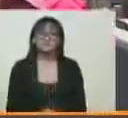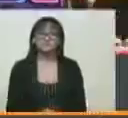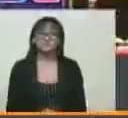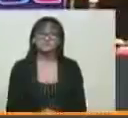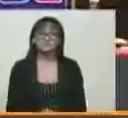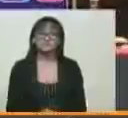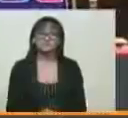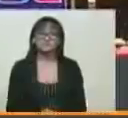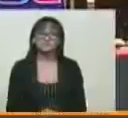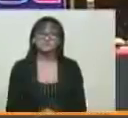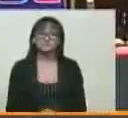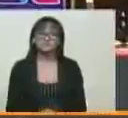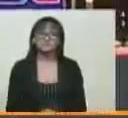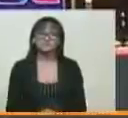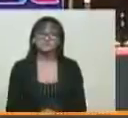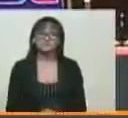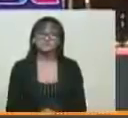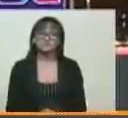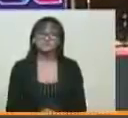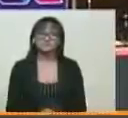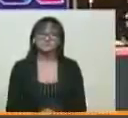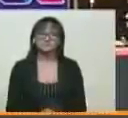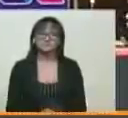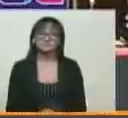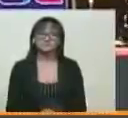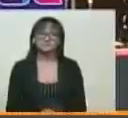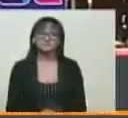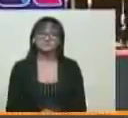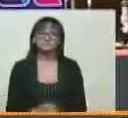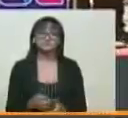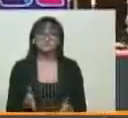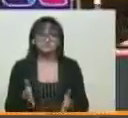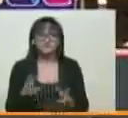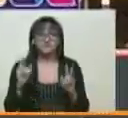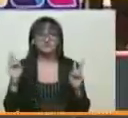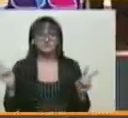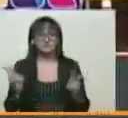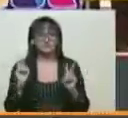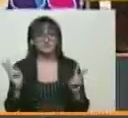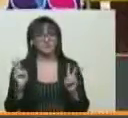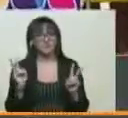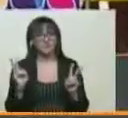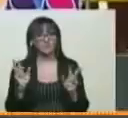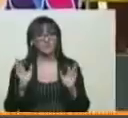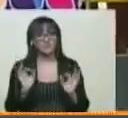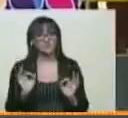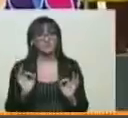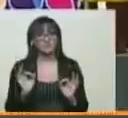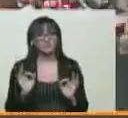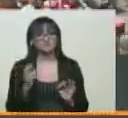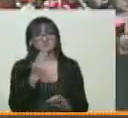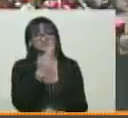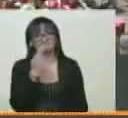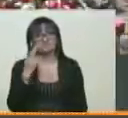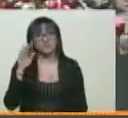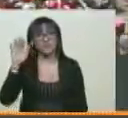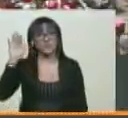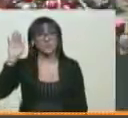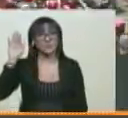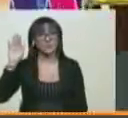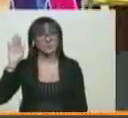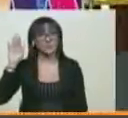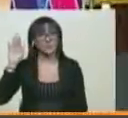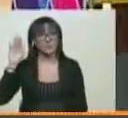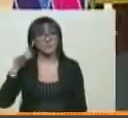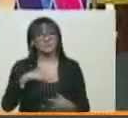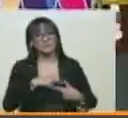Y una vez que tengamos una gran victoria, yo les juro,